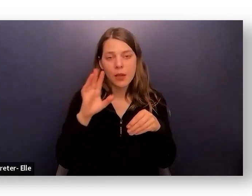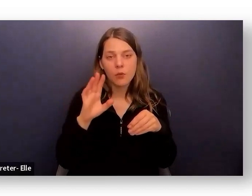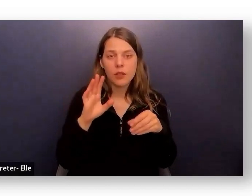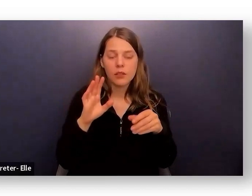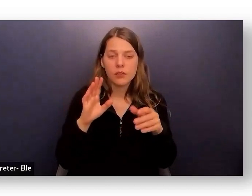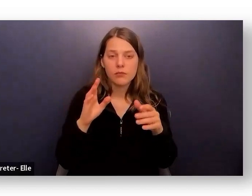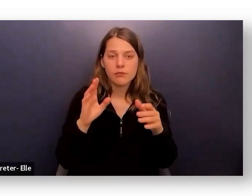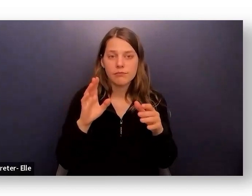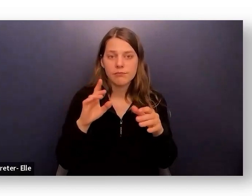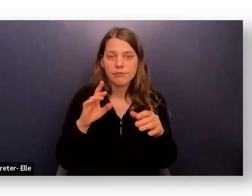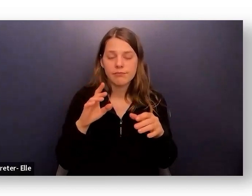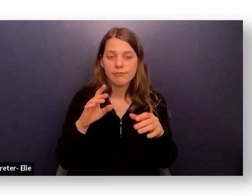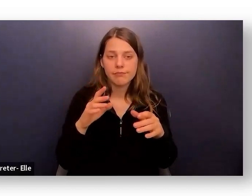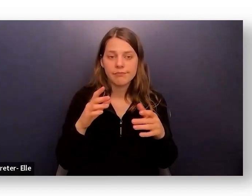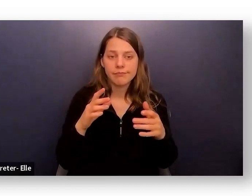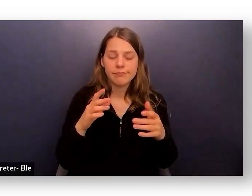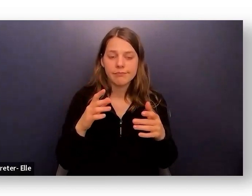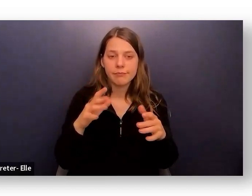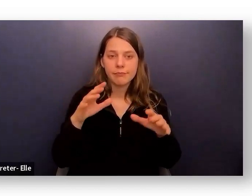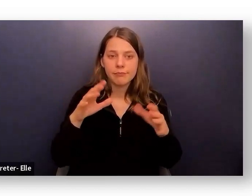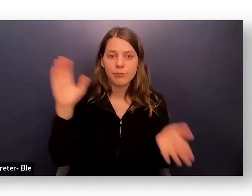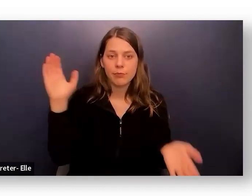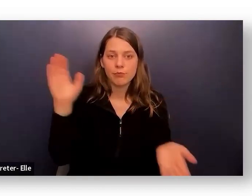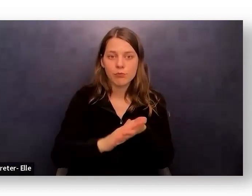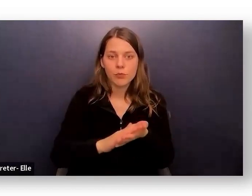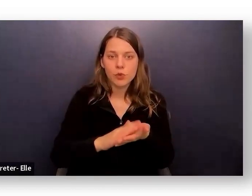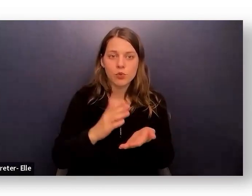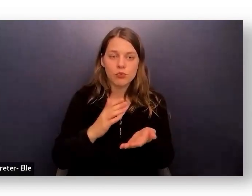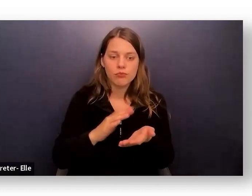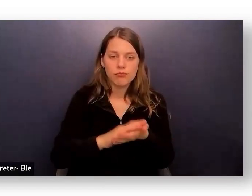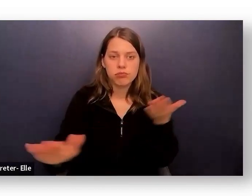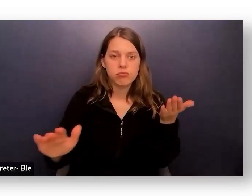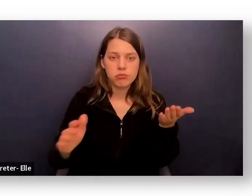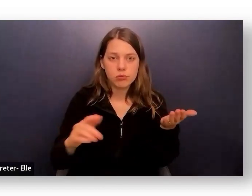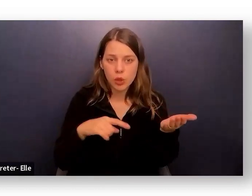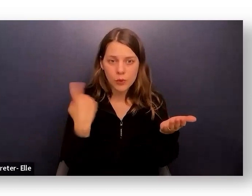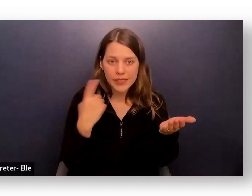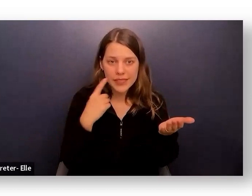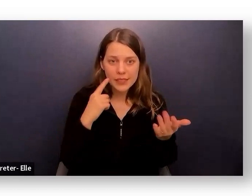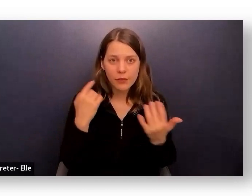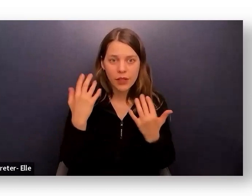apagar la energía, no podemos tomar ese riesgo.